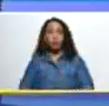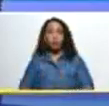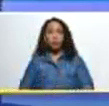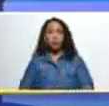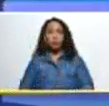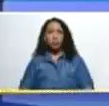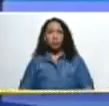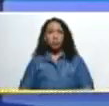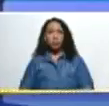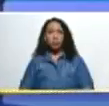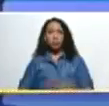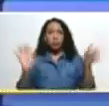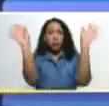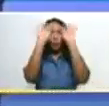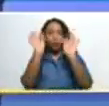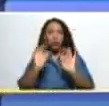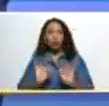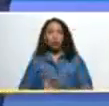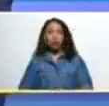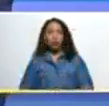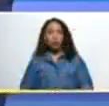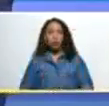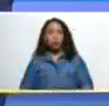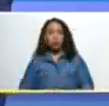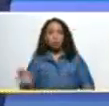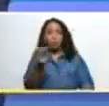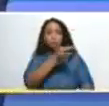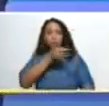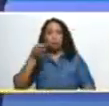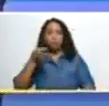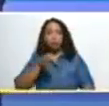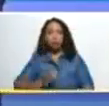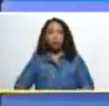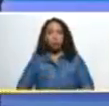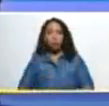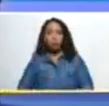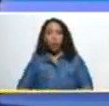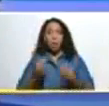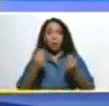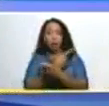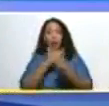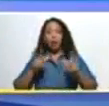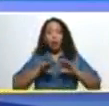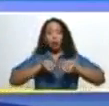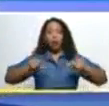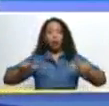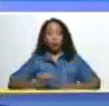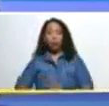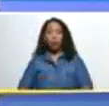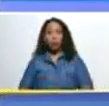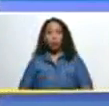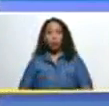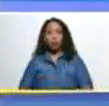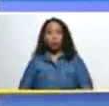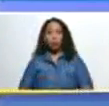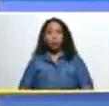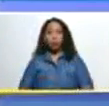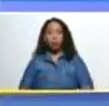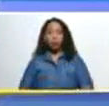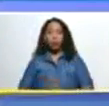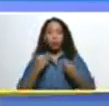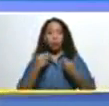es la fórmula perfecta para liberar los territorios de bandas